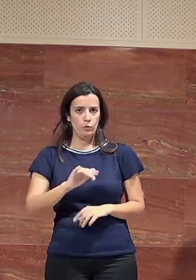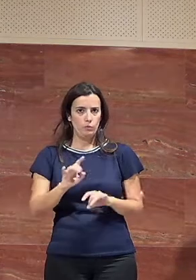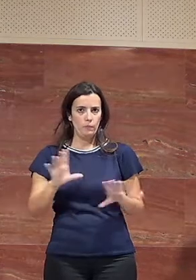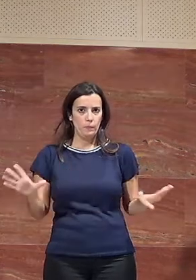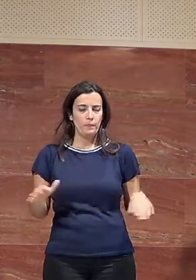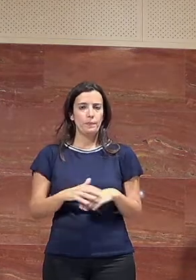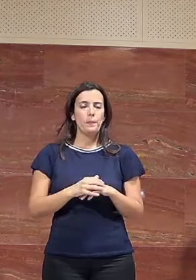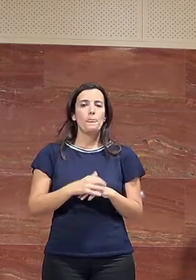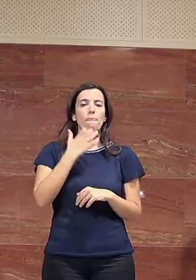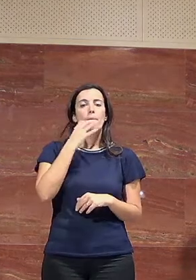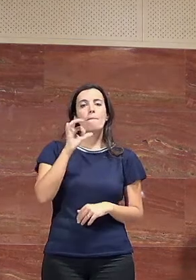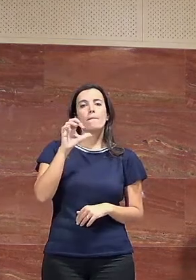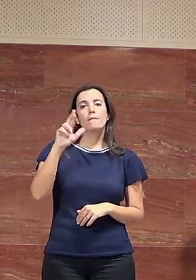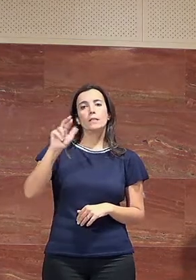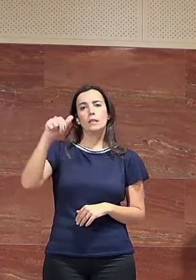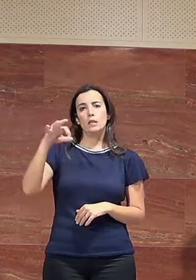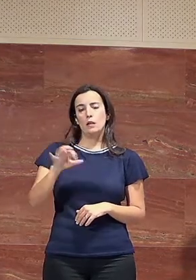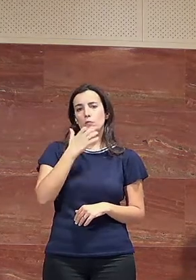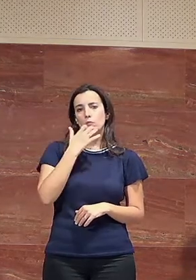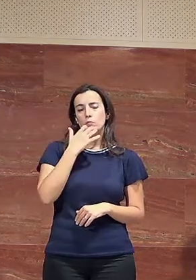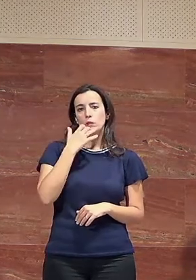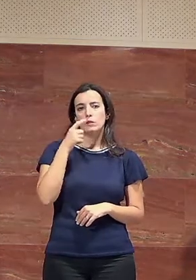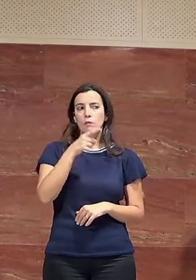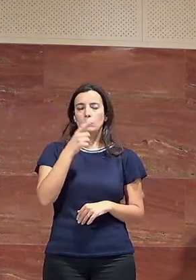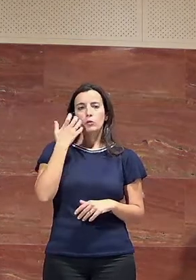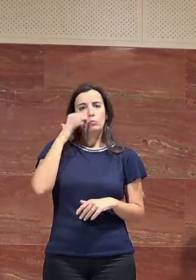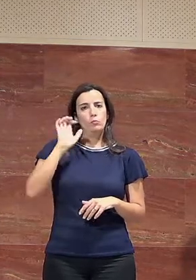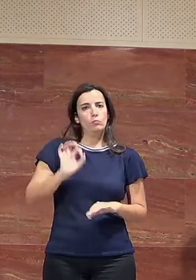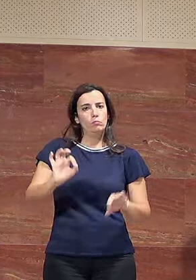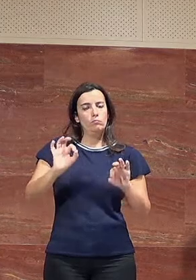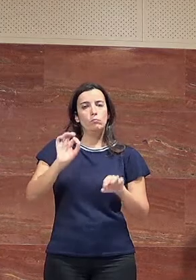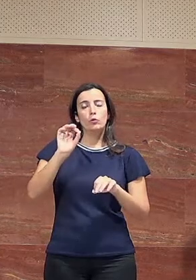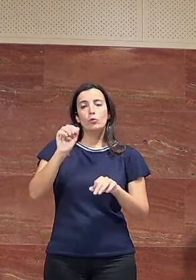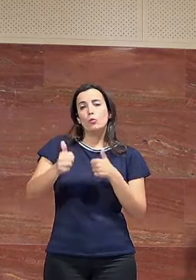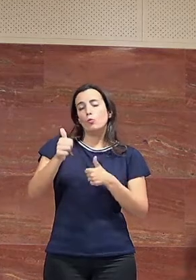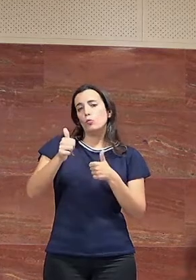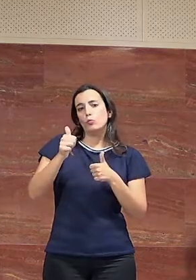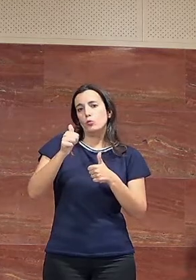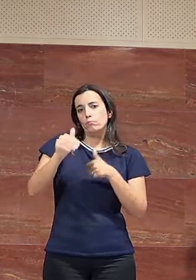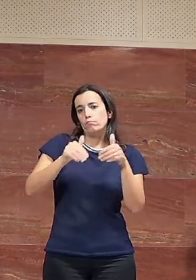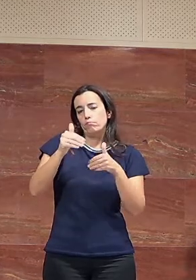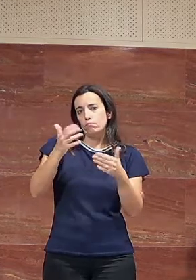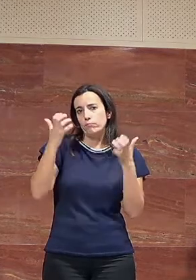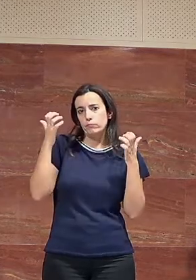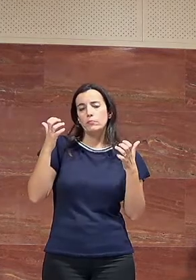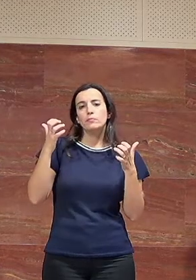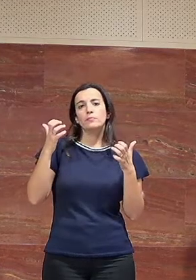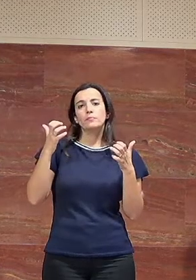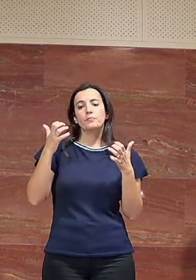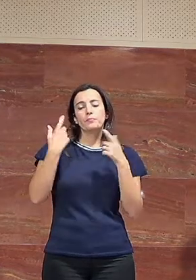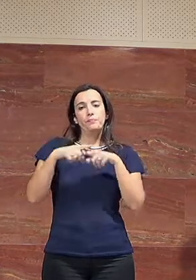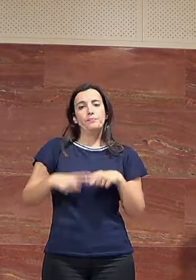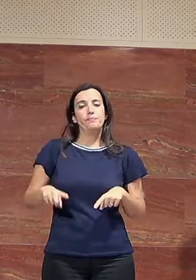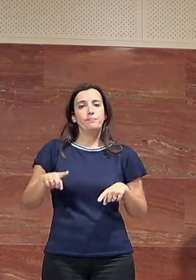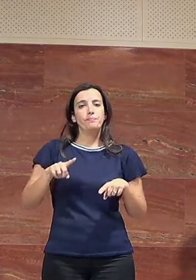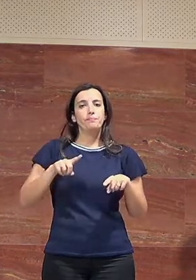de Serrano, es una actuación singular que ganó un concurso y que los elementos de mobiliario, digamos que